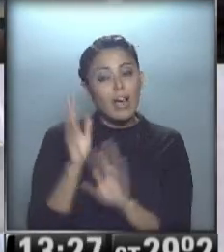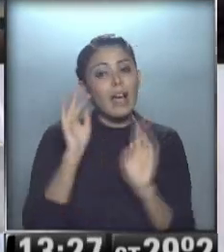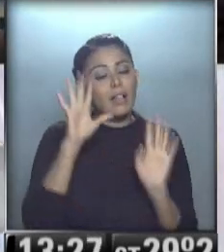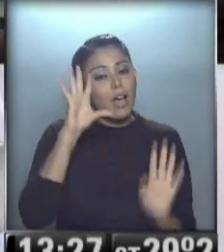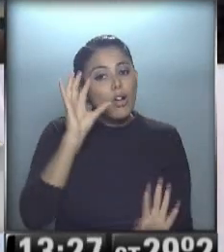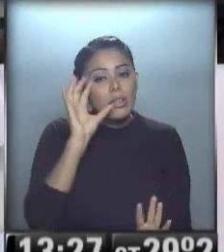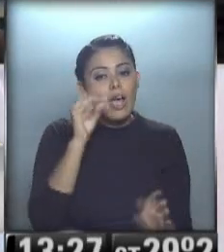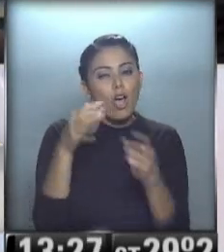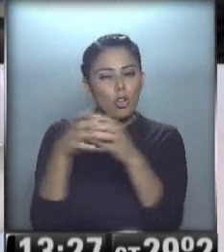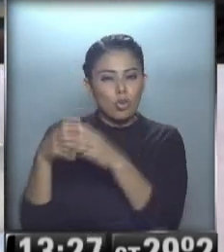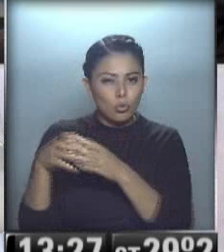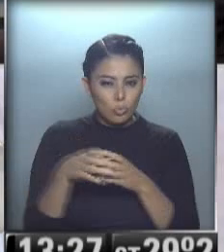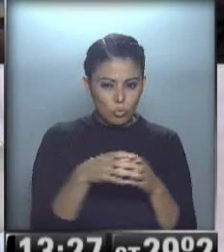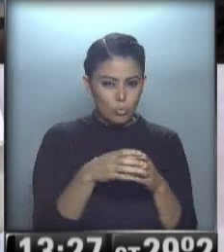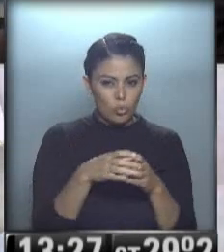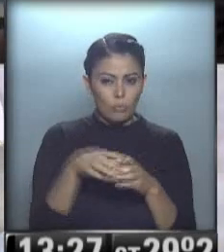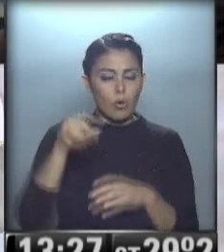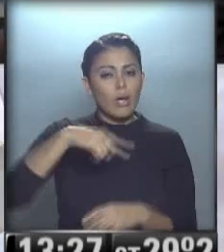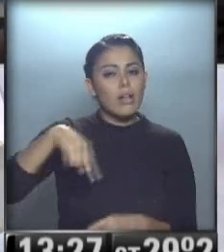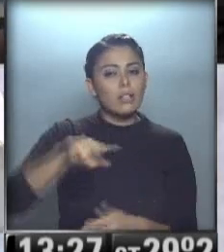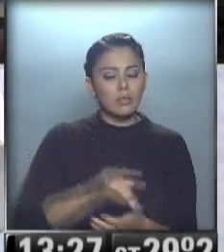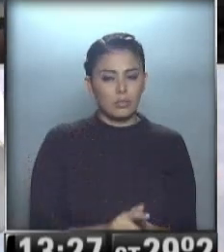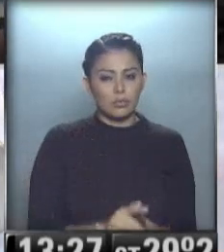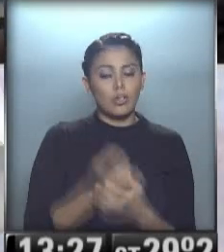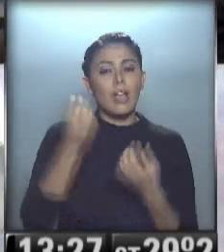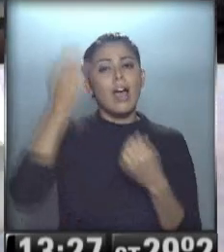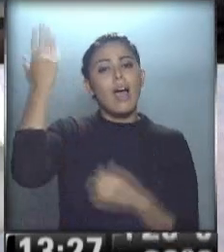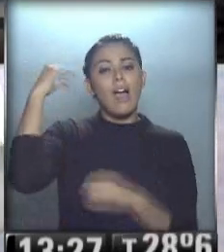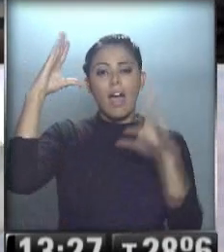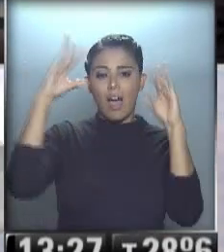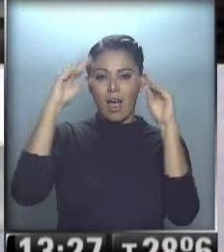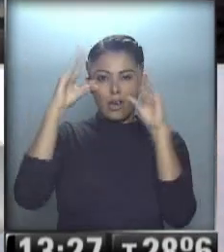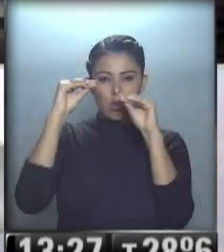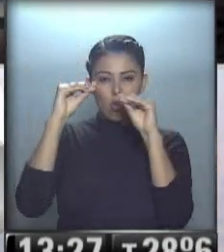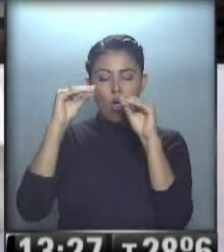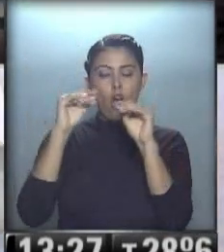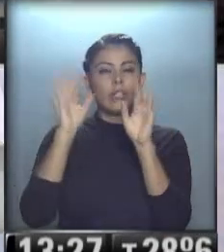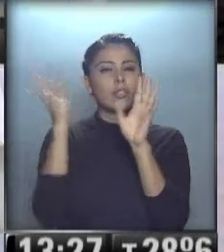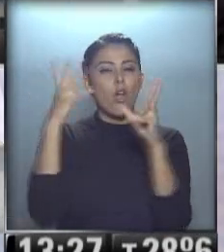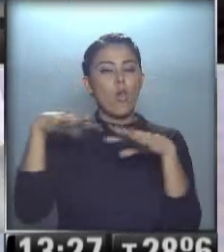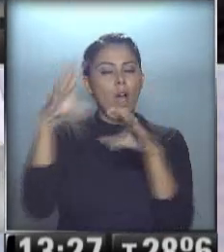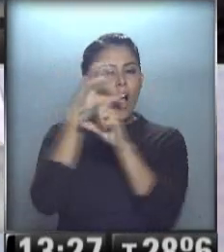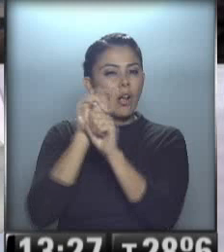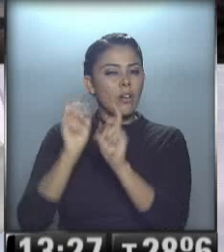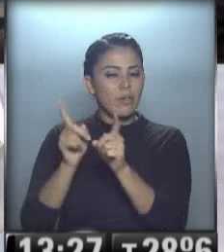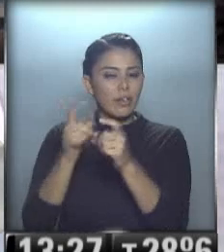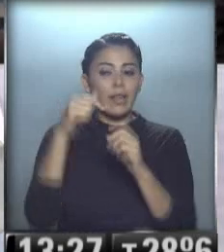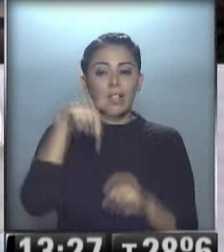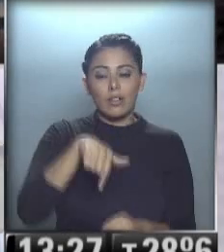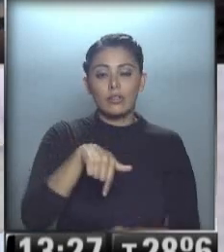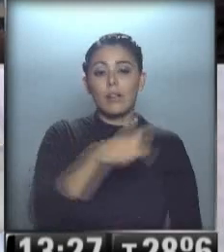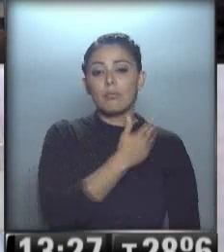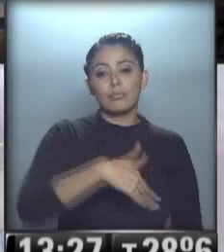estos sectores minoritarios que operan desde la noche amparados en las sombras y por supuesto a partir de este